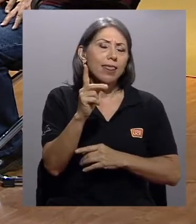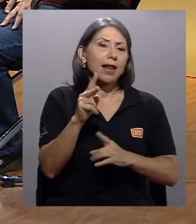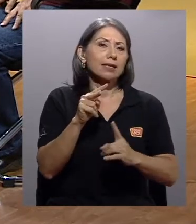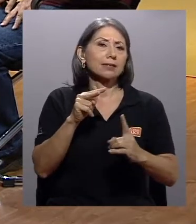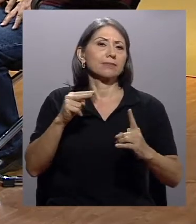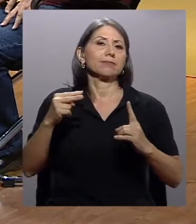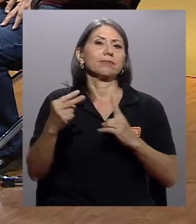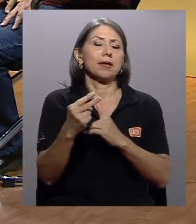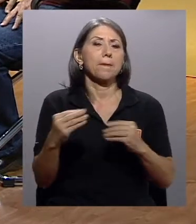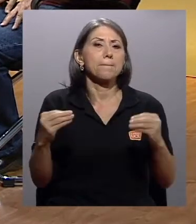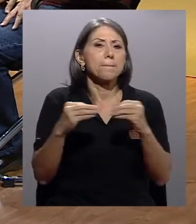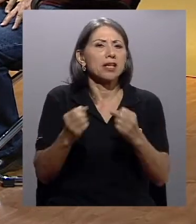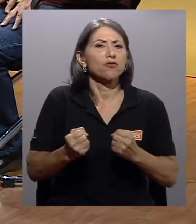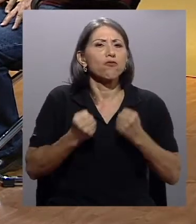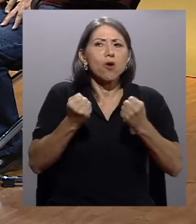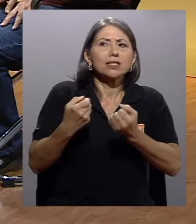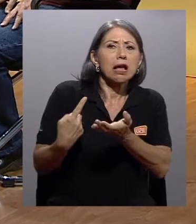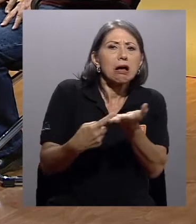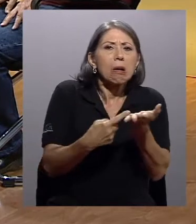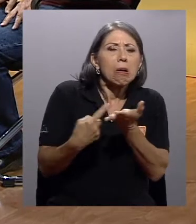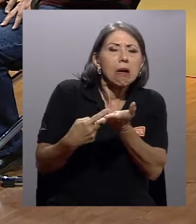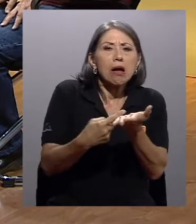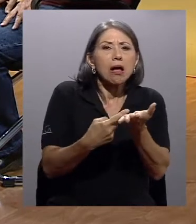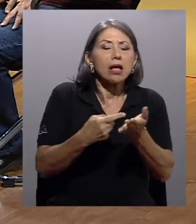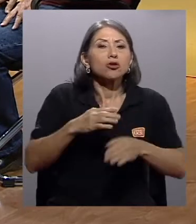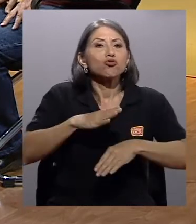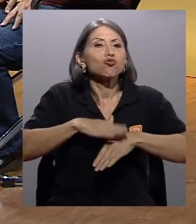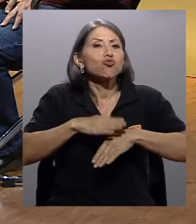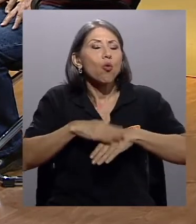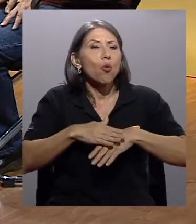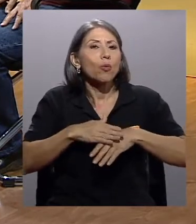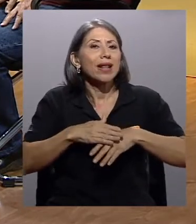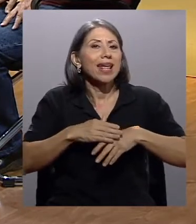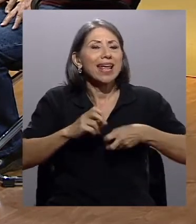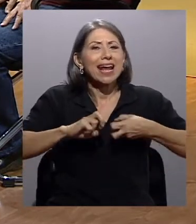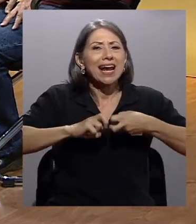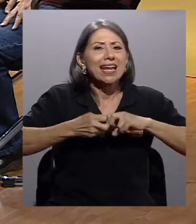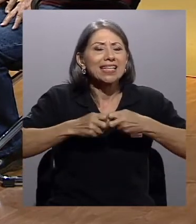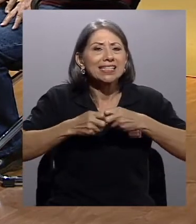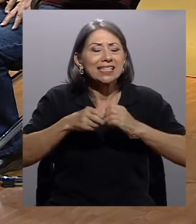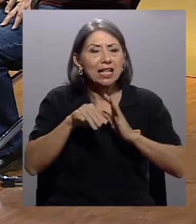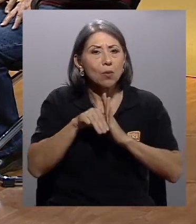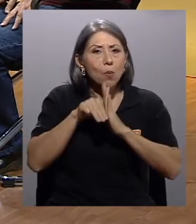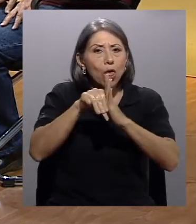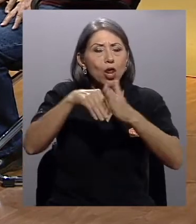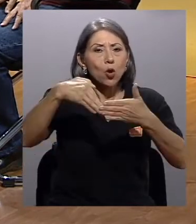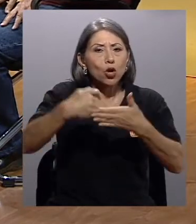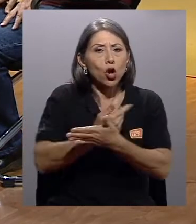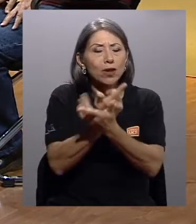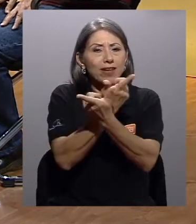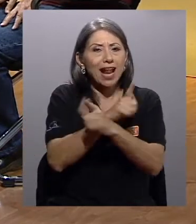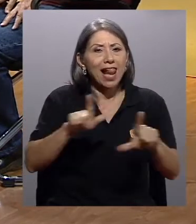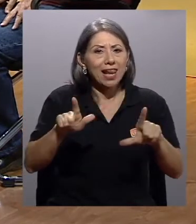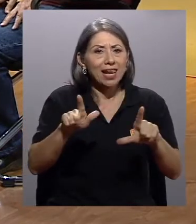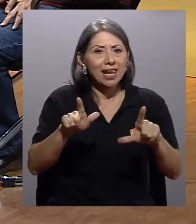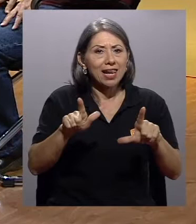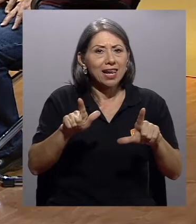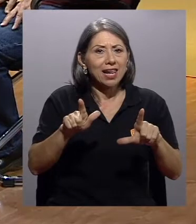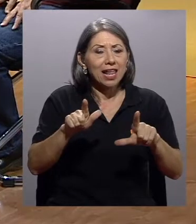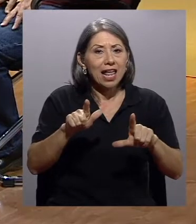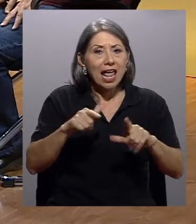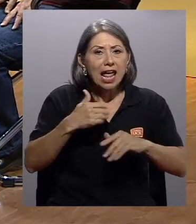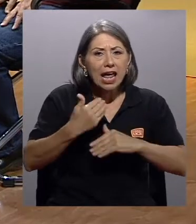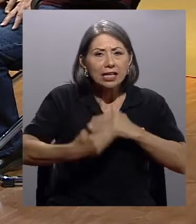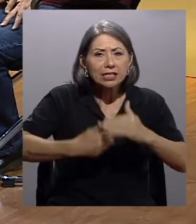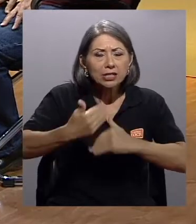más fuerza en varios círculos, es la de la crisis del Estado neoliberal, del modelo neoliberal y la gestión del